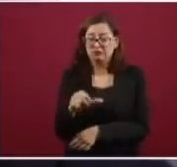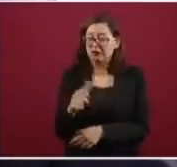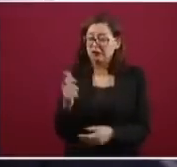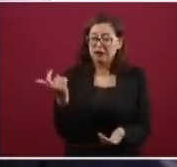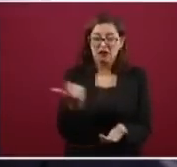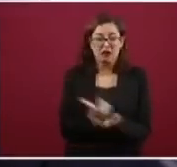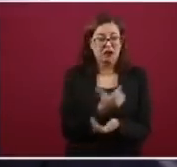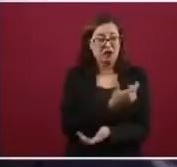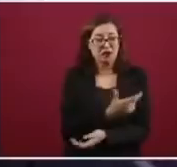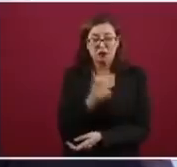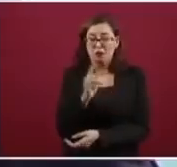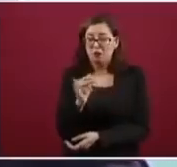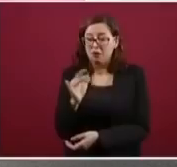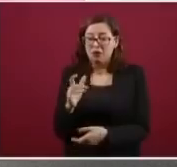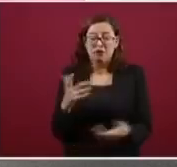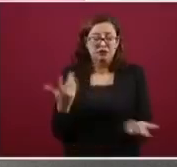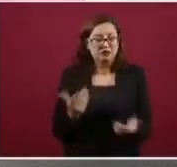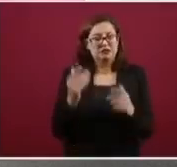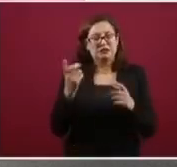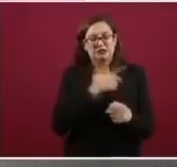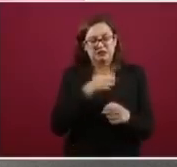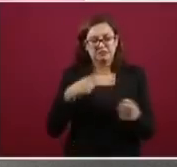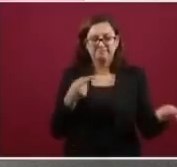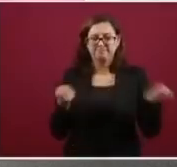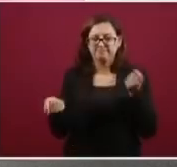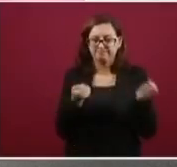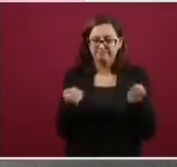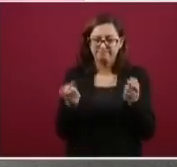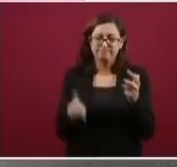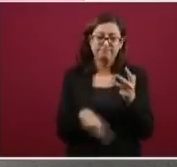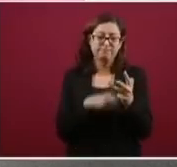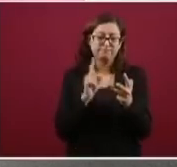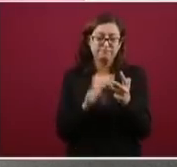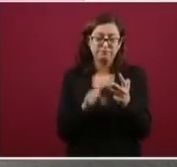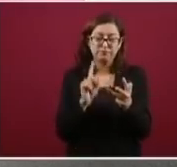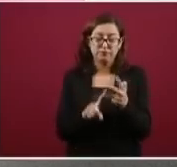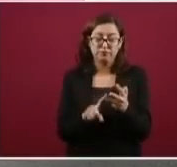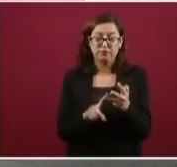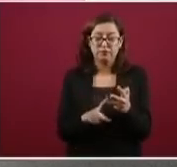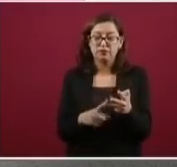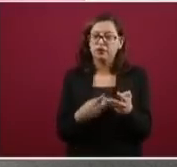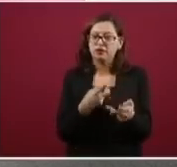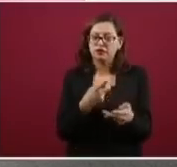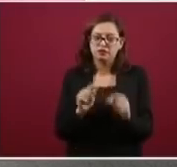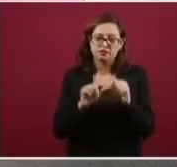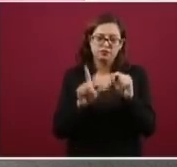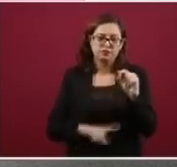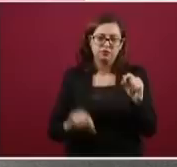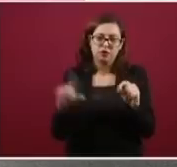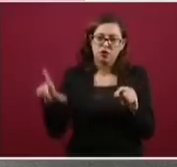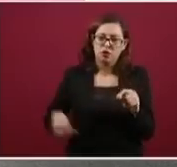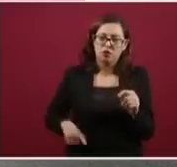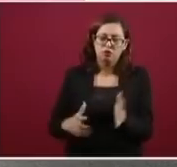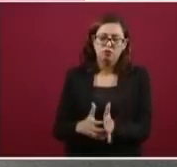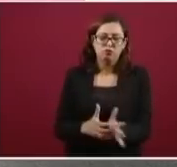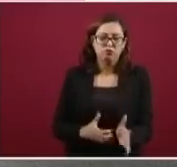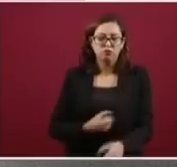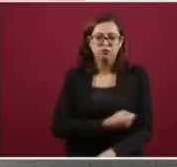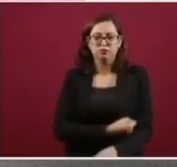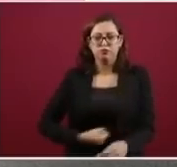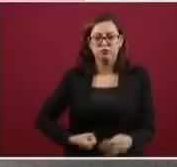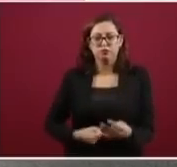controlarse y mantenerse en esos niveles el tercer principio es el principio de austeridad republicana y el cuarto principio